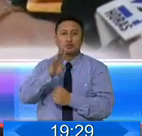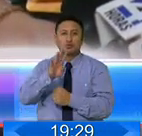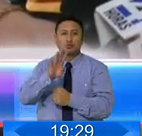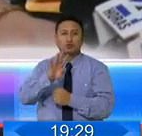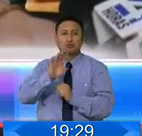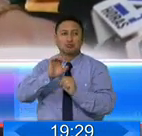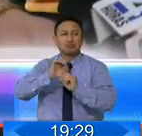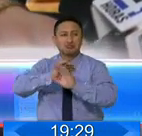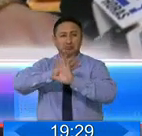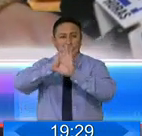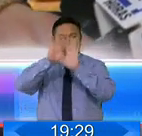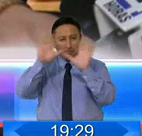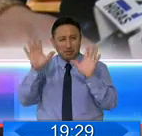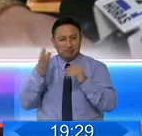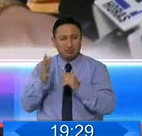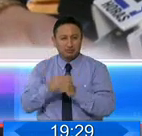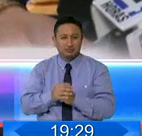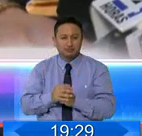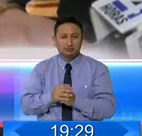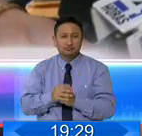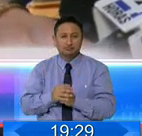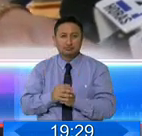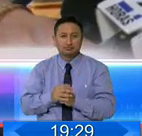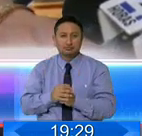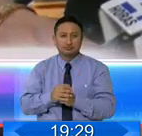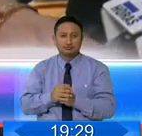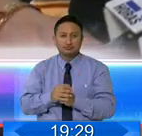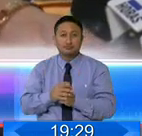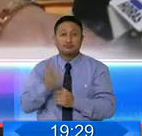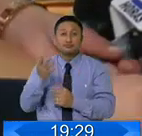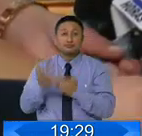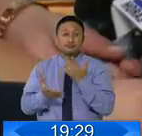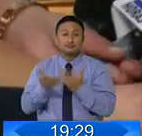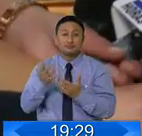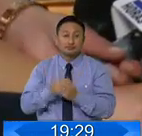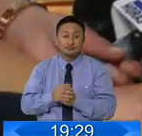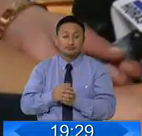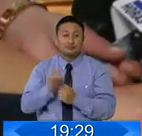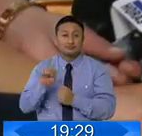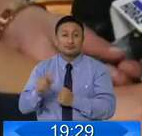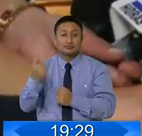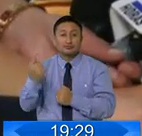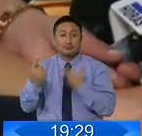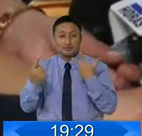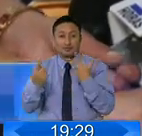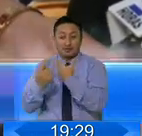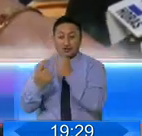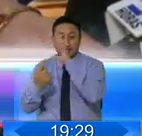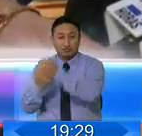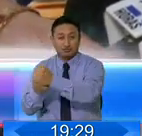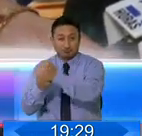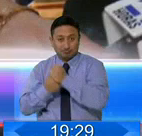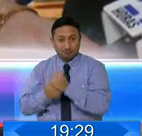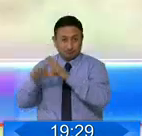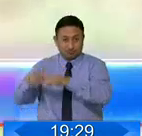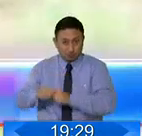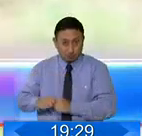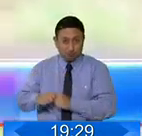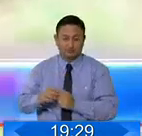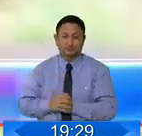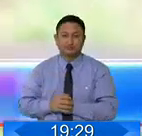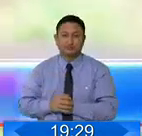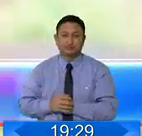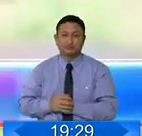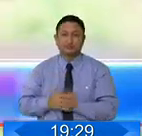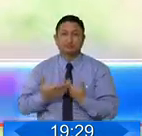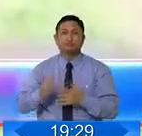de la madrugada es que presuntamente han realizado este acto ilícito del secuestro. Se